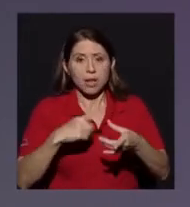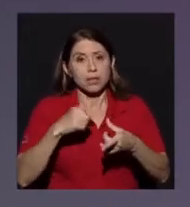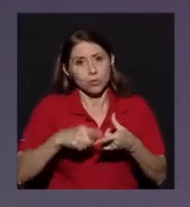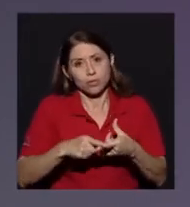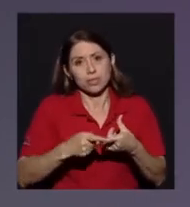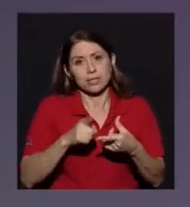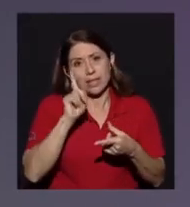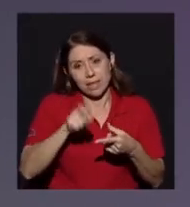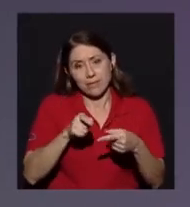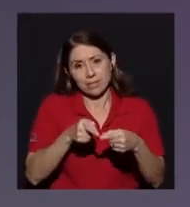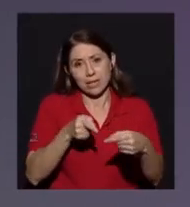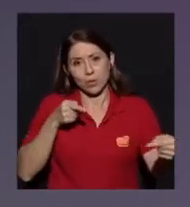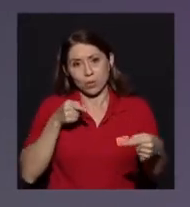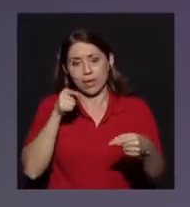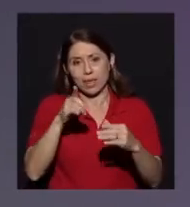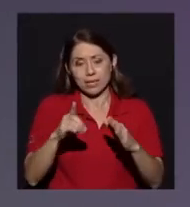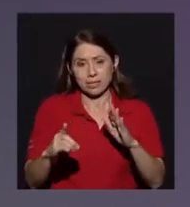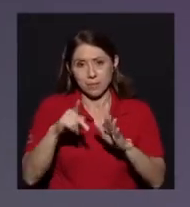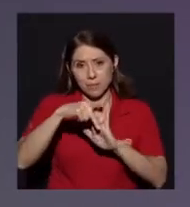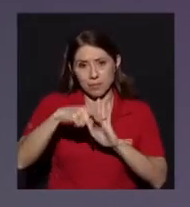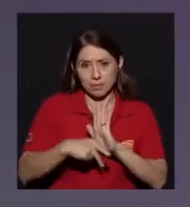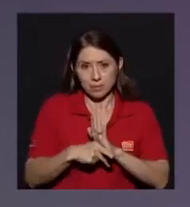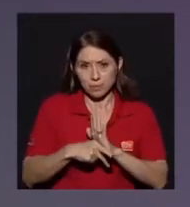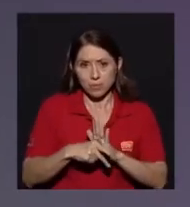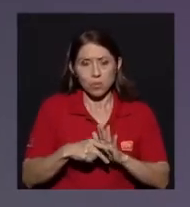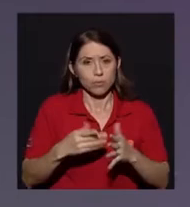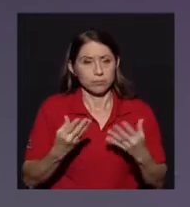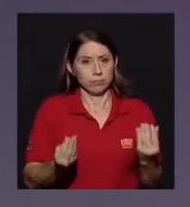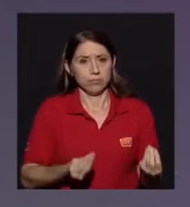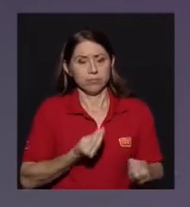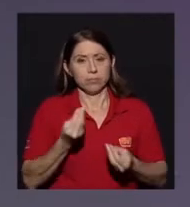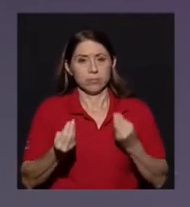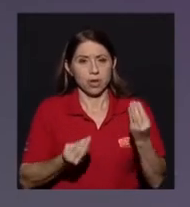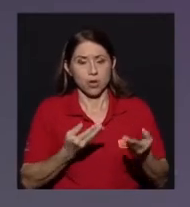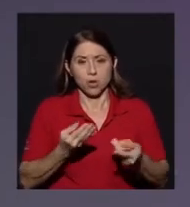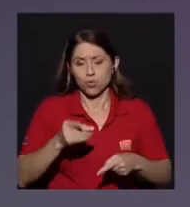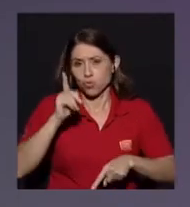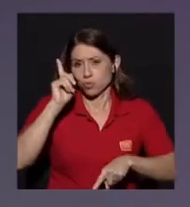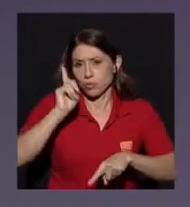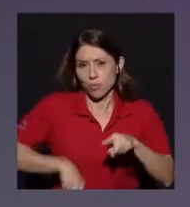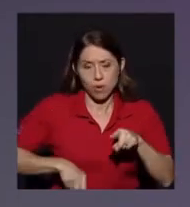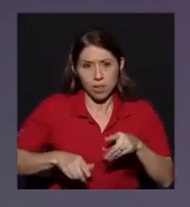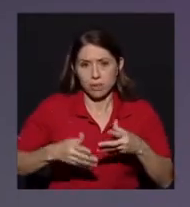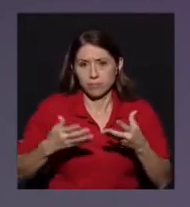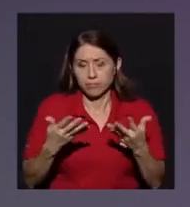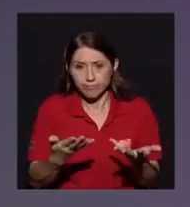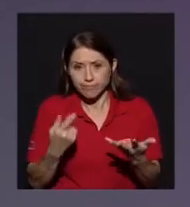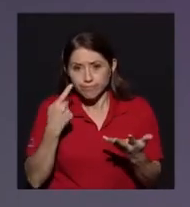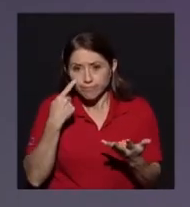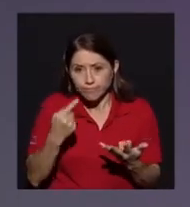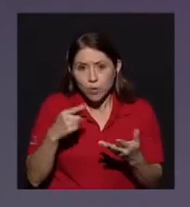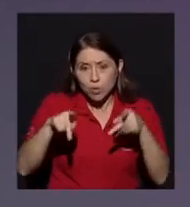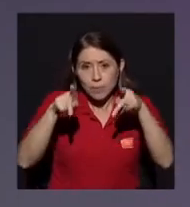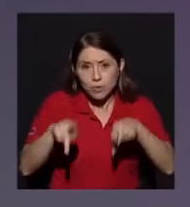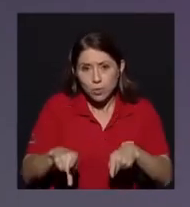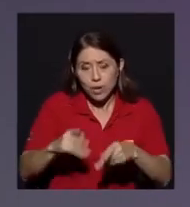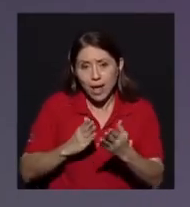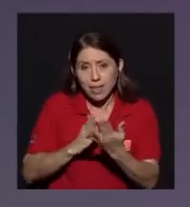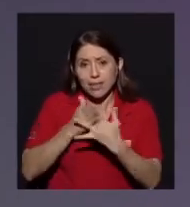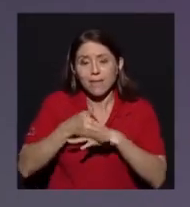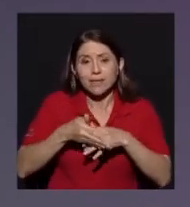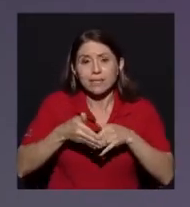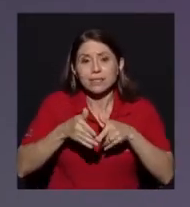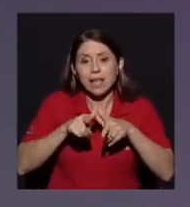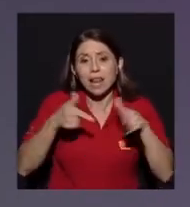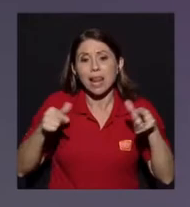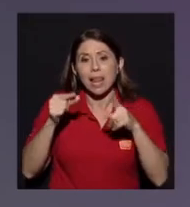en contra de ese principio es decir no es posible que una persona a través del lenguaje ejerza una violencia simbólica